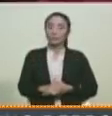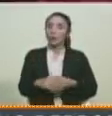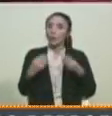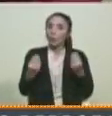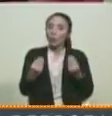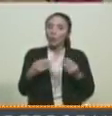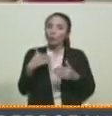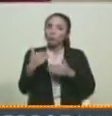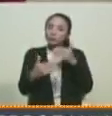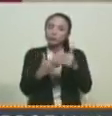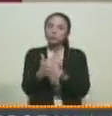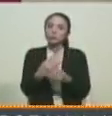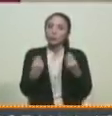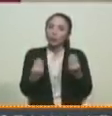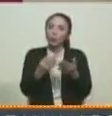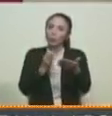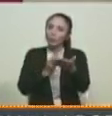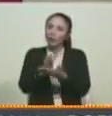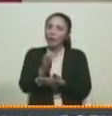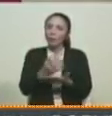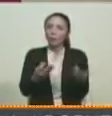estamos parados?